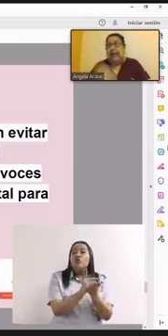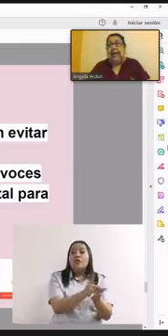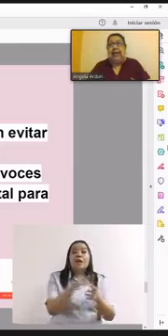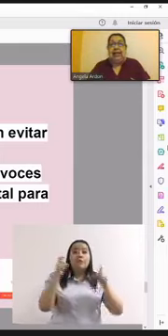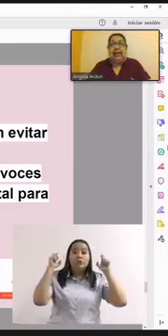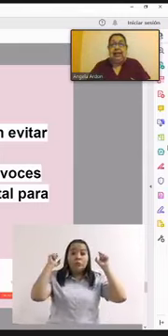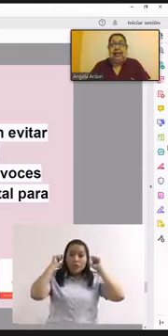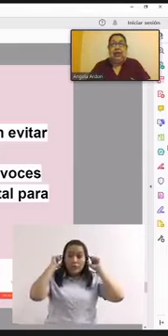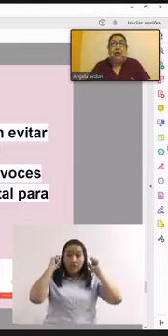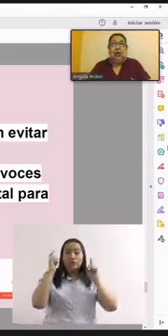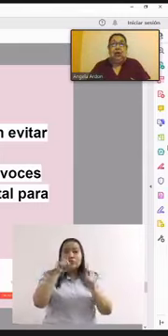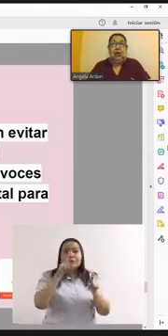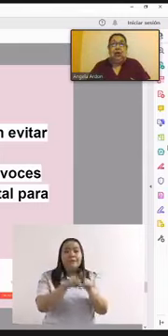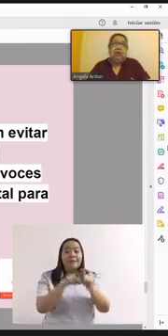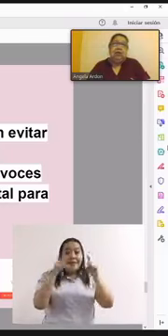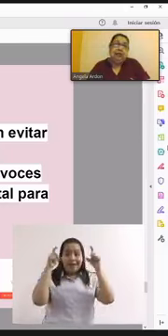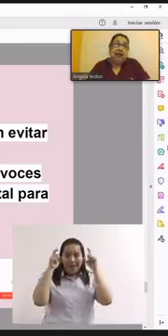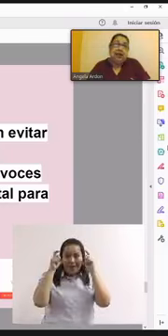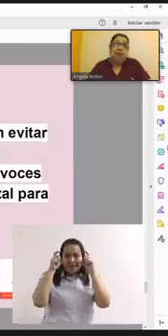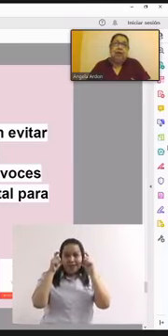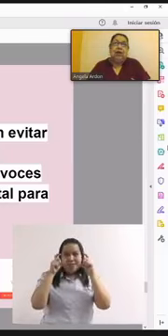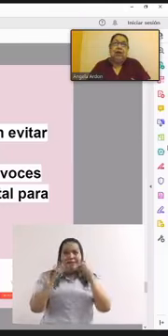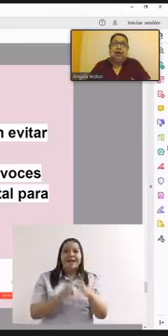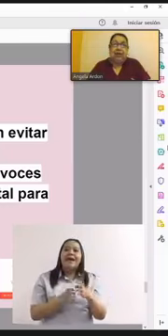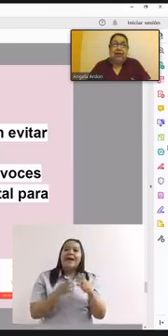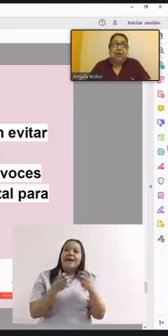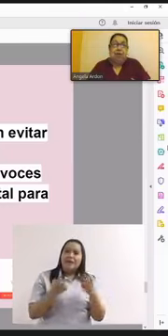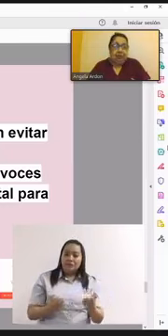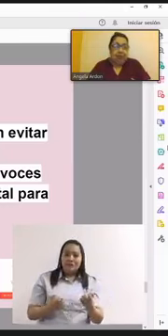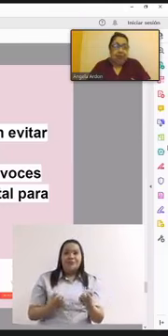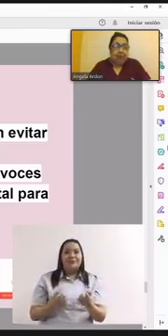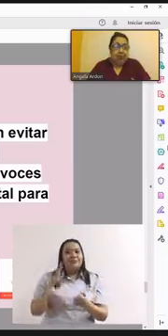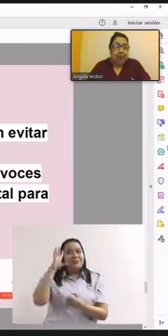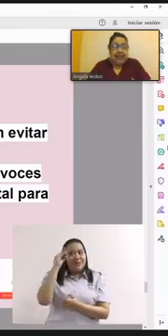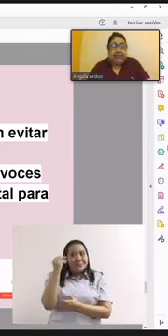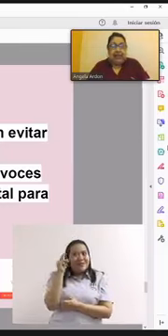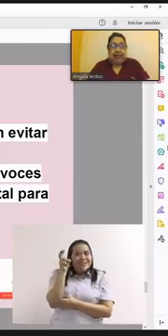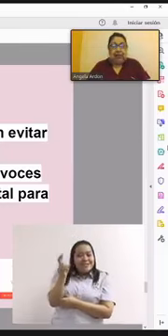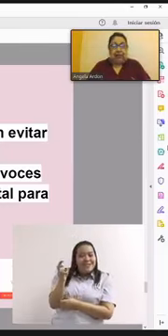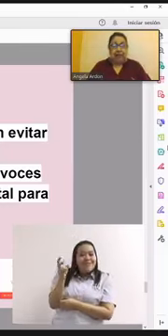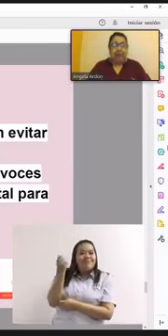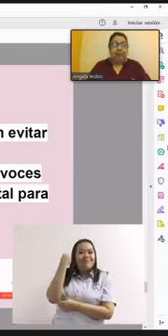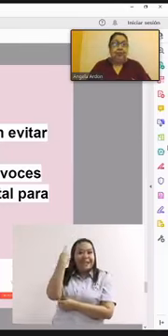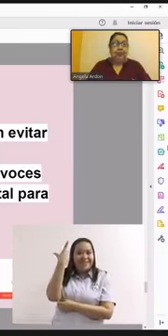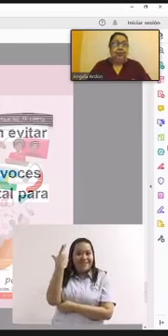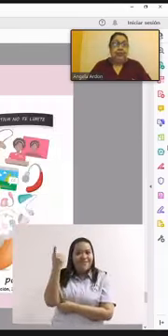y lentes. Entonces, por eso creo que nos entendemos bien. La siguiente.